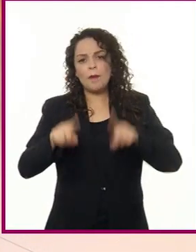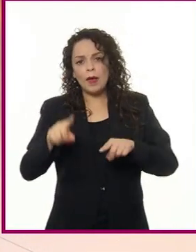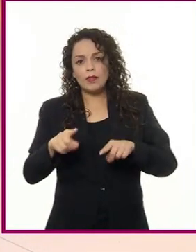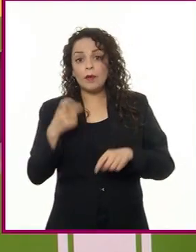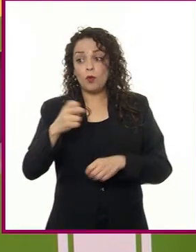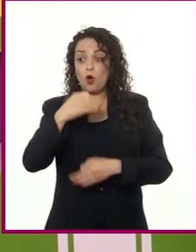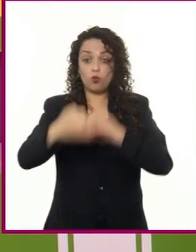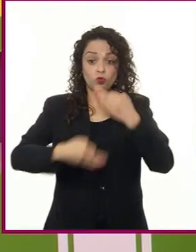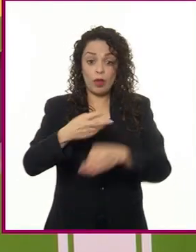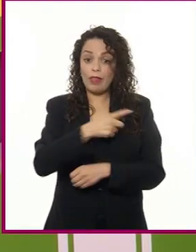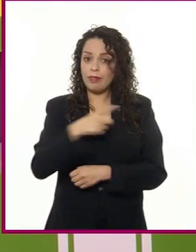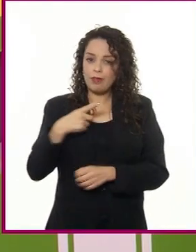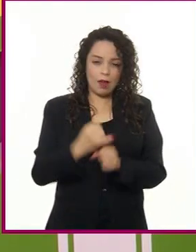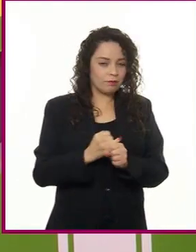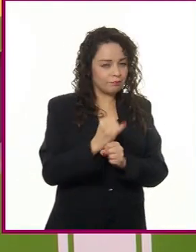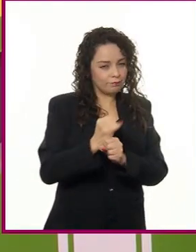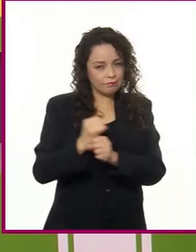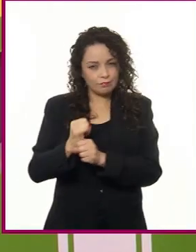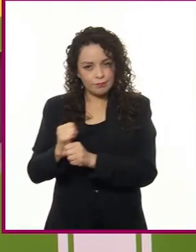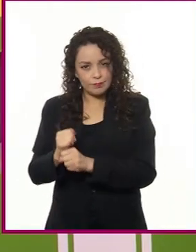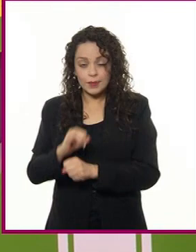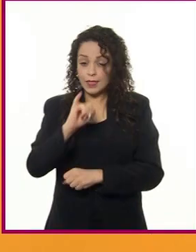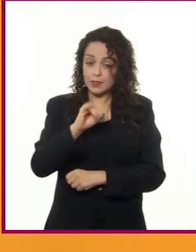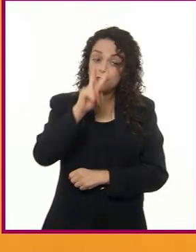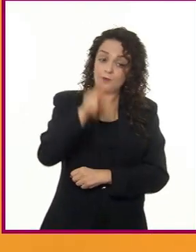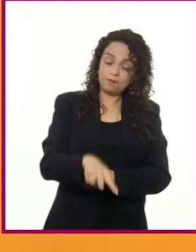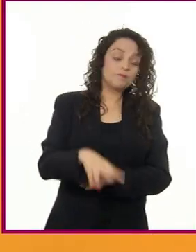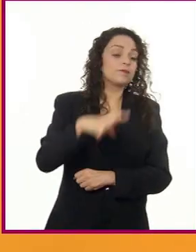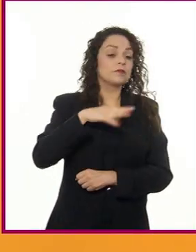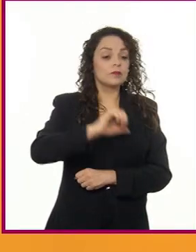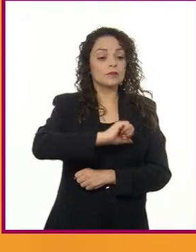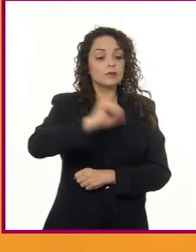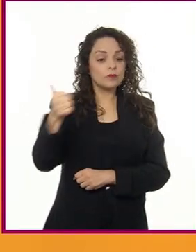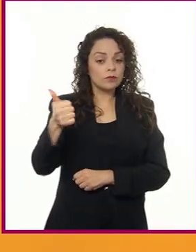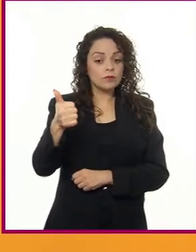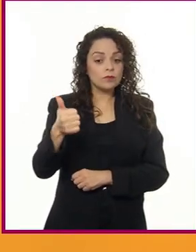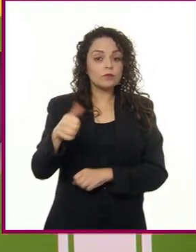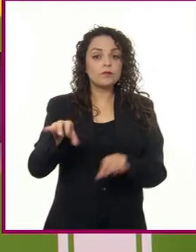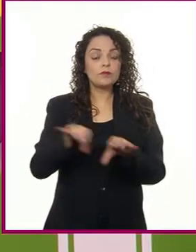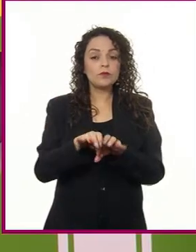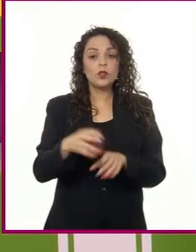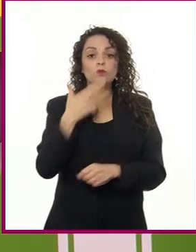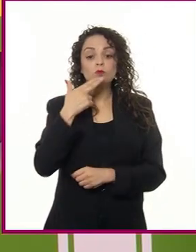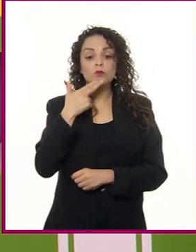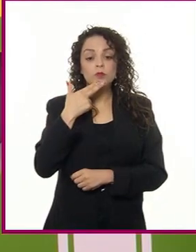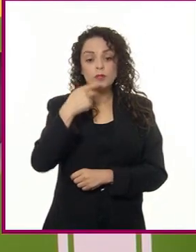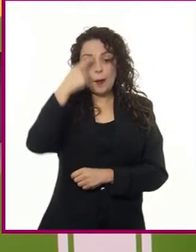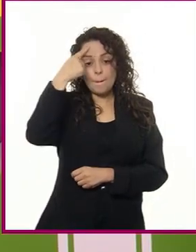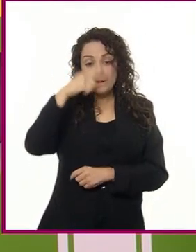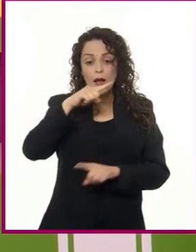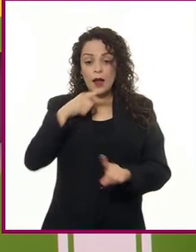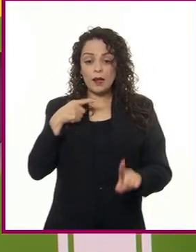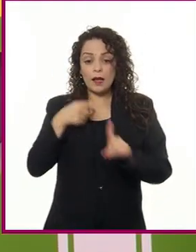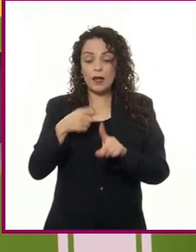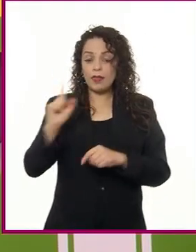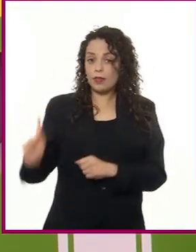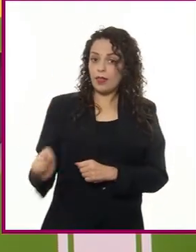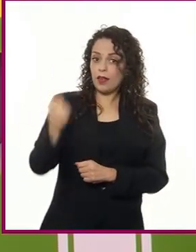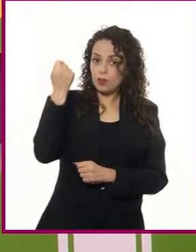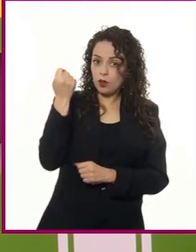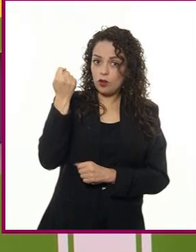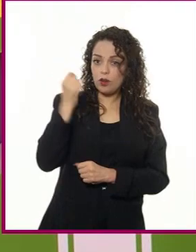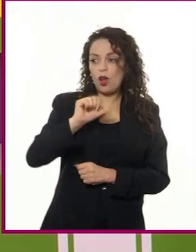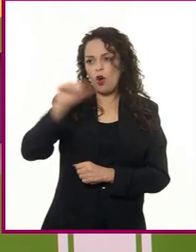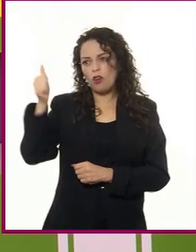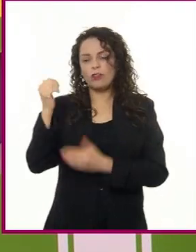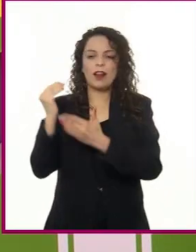todas. Así es, y fíjate que hay representaciones técnicas que se utilizan más en un énfasis tecnológico que en